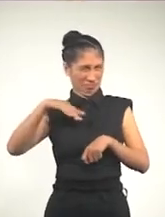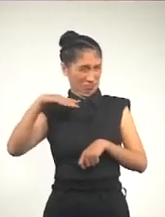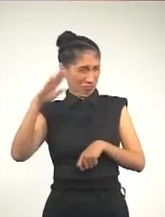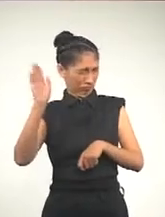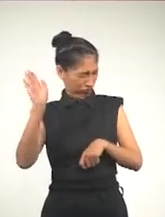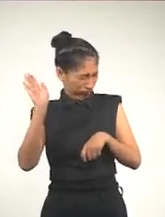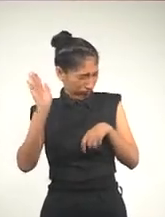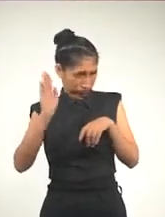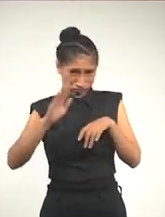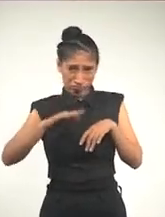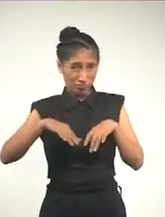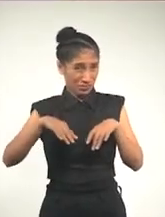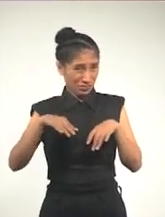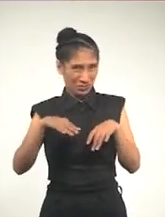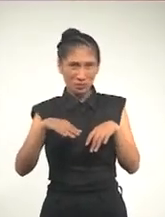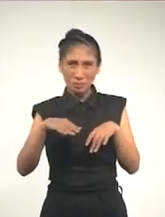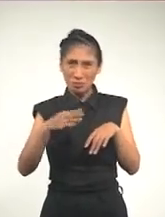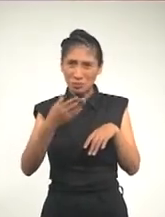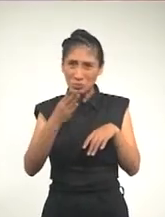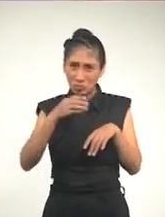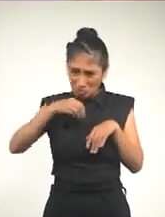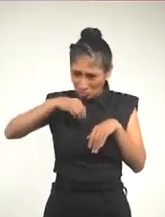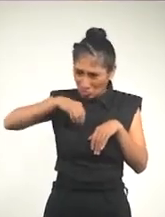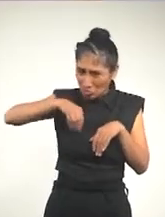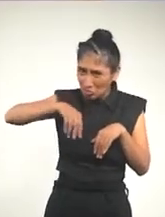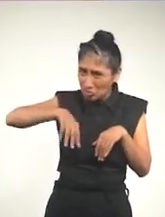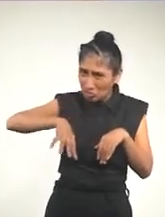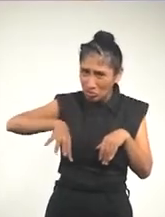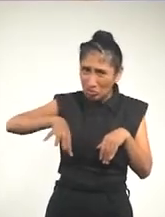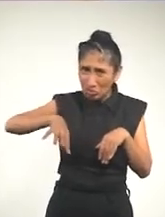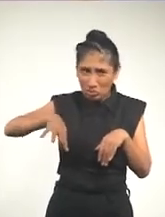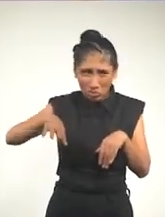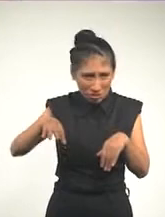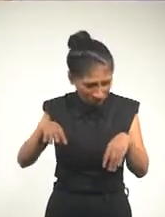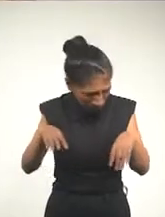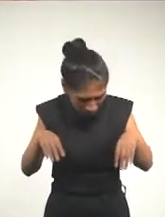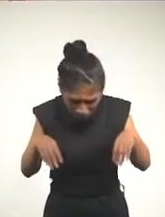¡Es cierto! ¡Huele a orina!